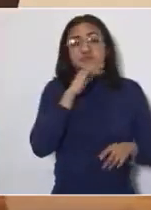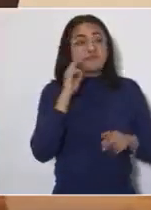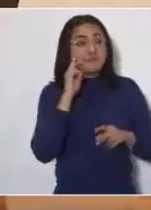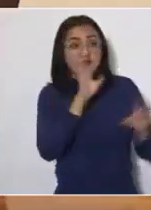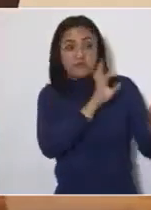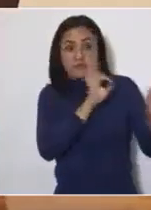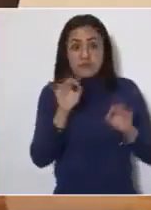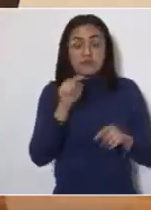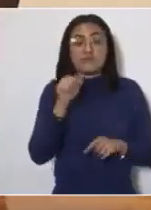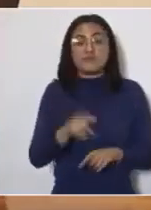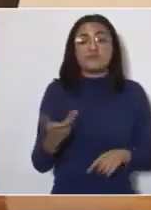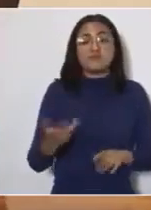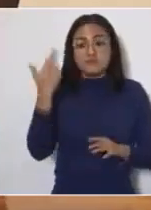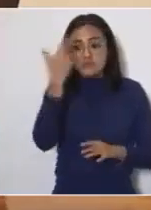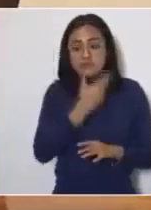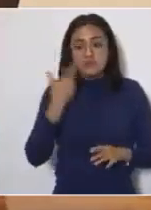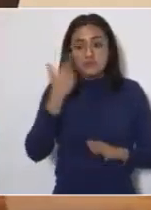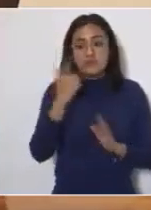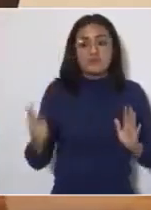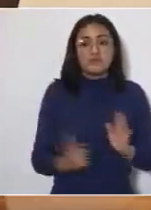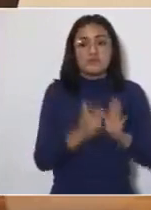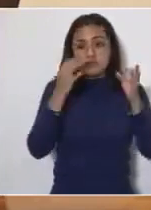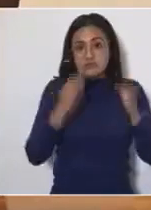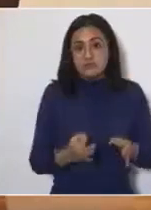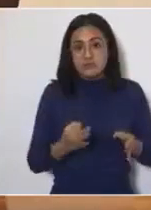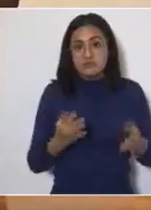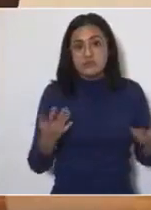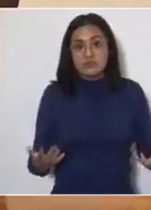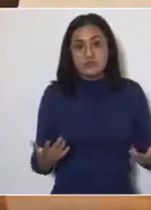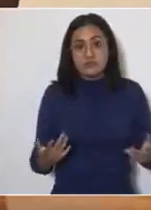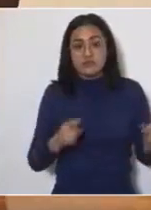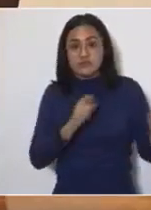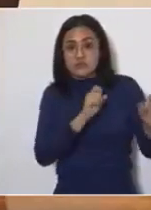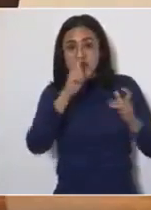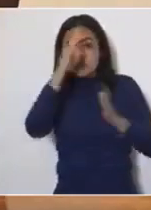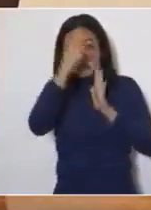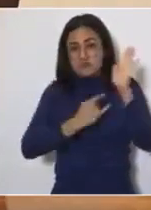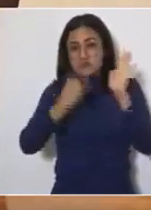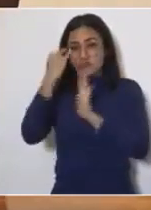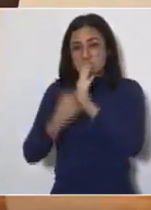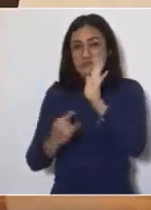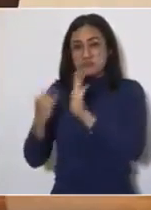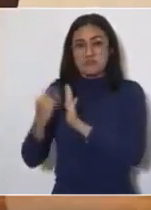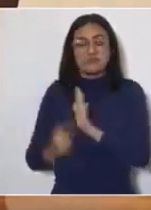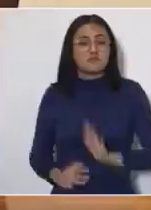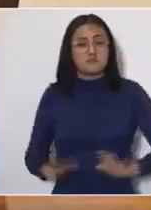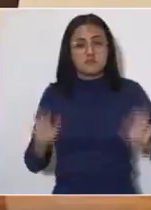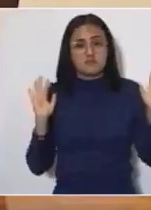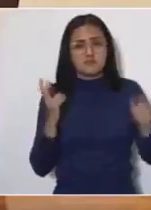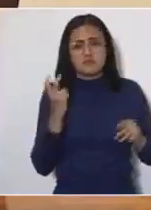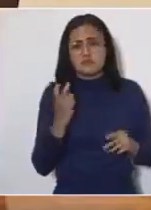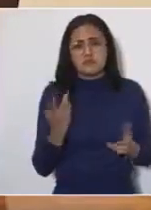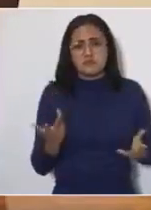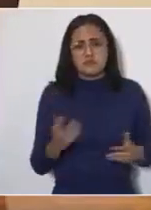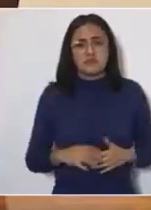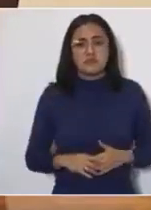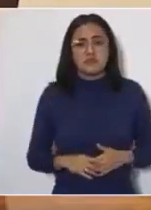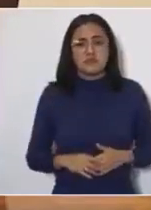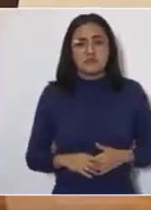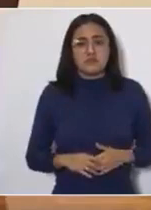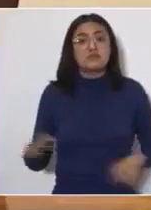la que revise la legalidad de los espectaculares nada más lo que voy a decir